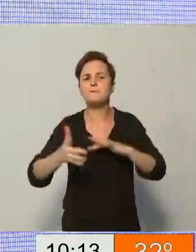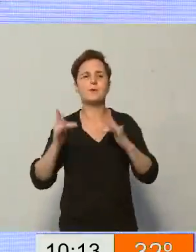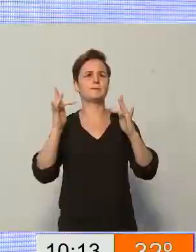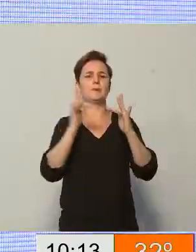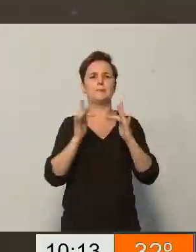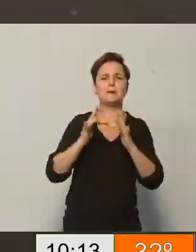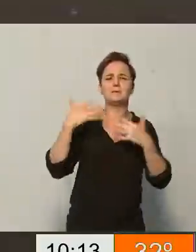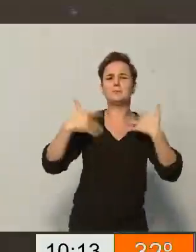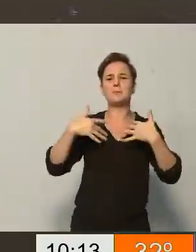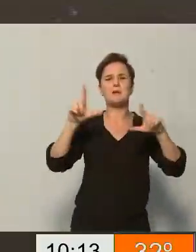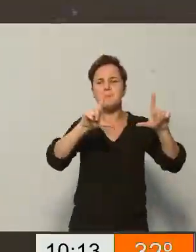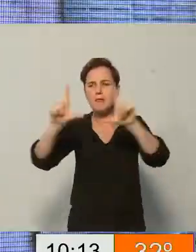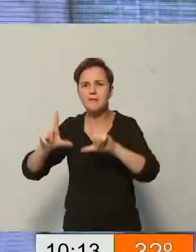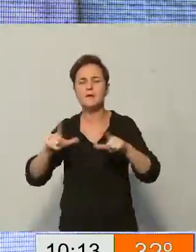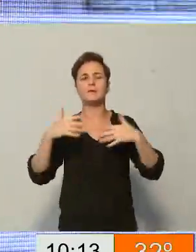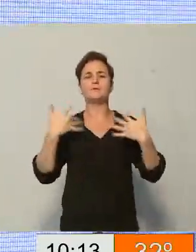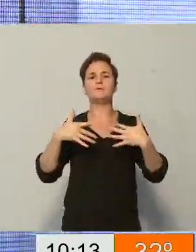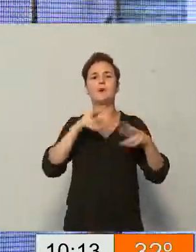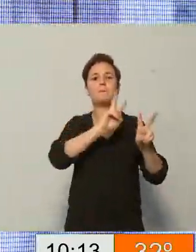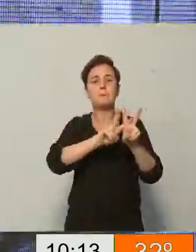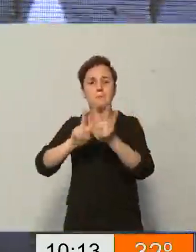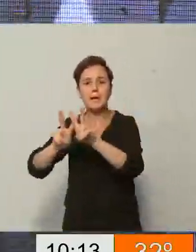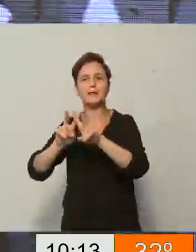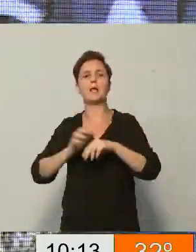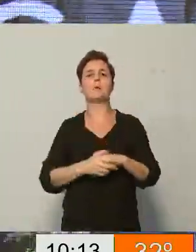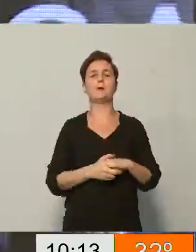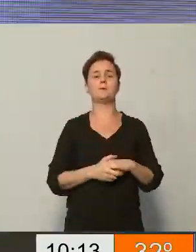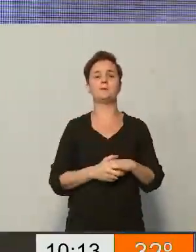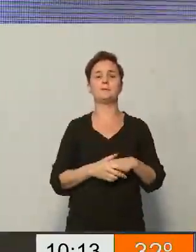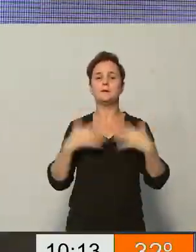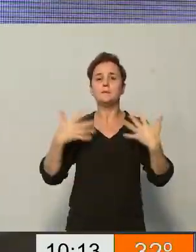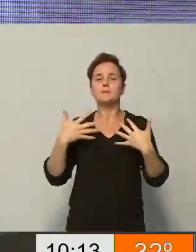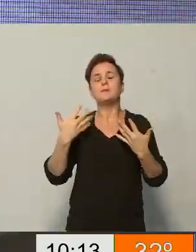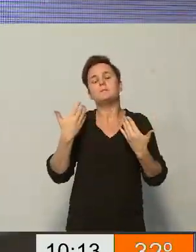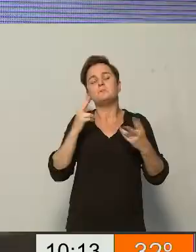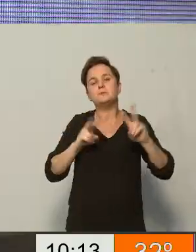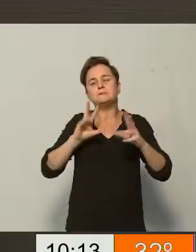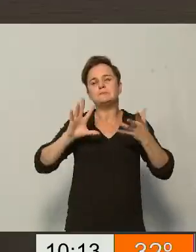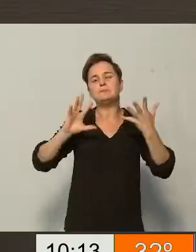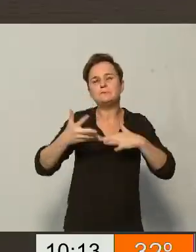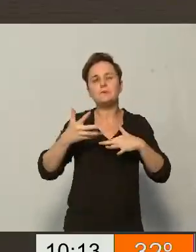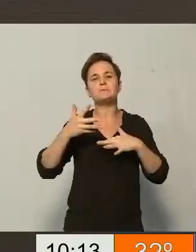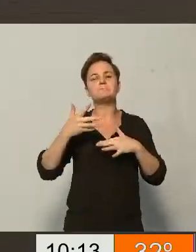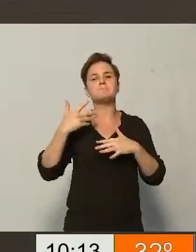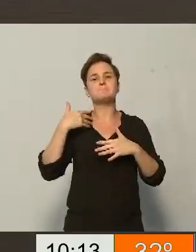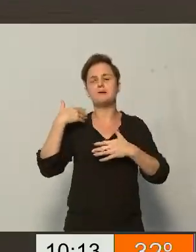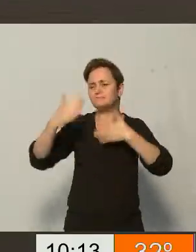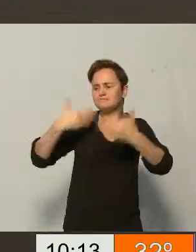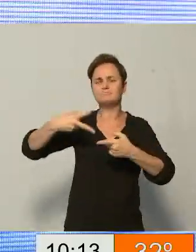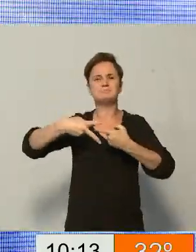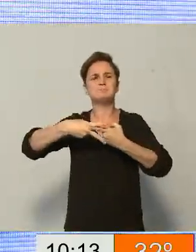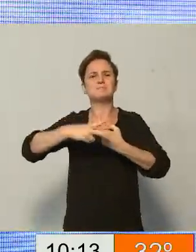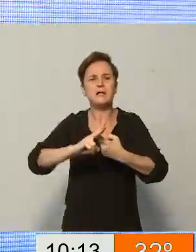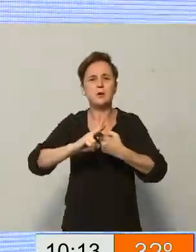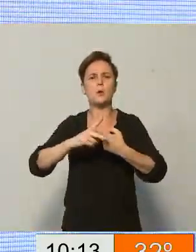virtual, multiplataforma, con nuestra página web, alcanzando, digamos, todo el desarrollo tecnológico que